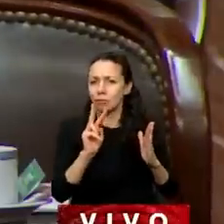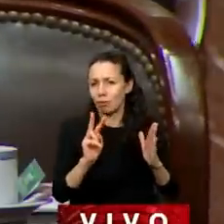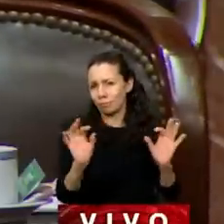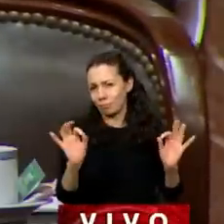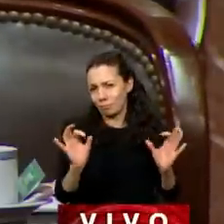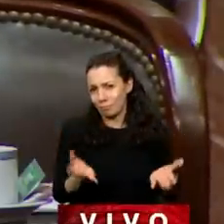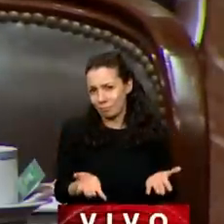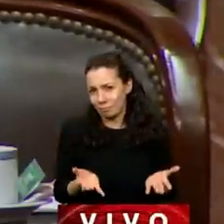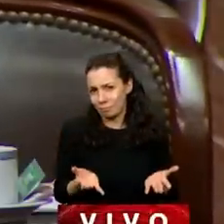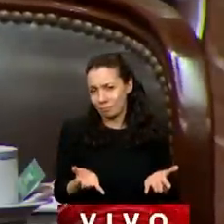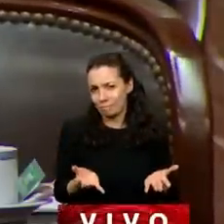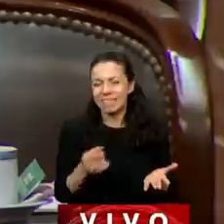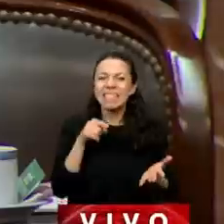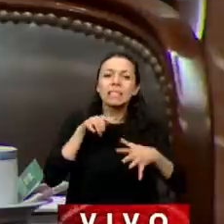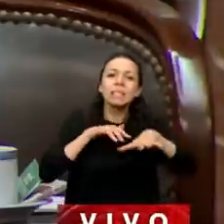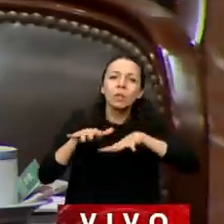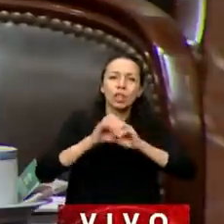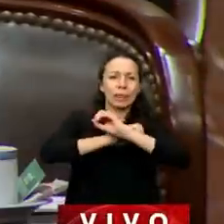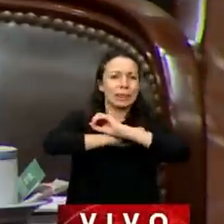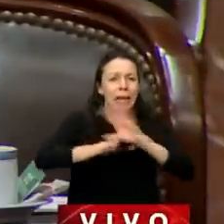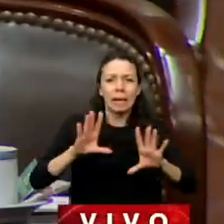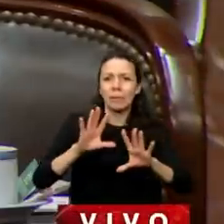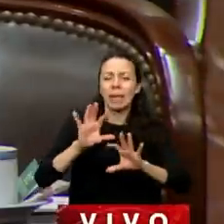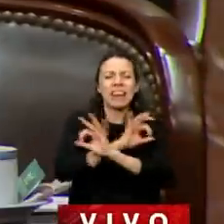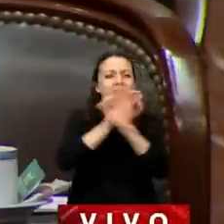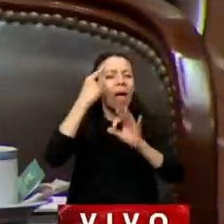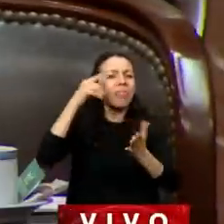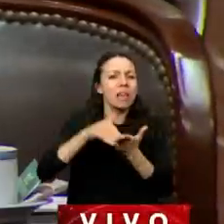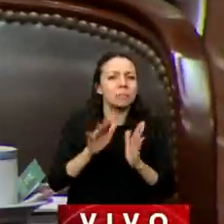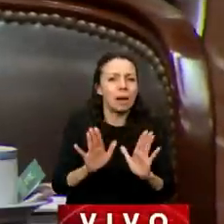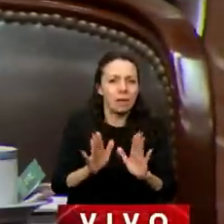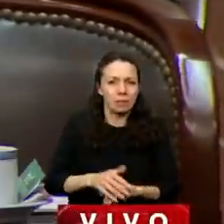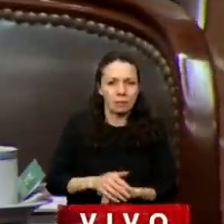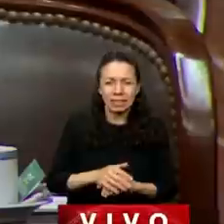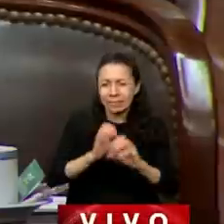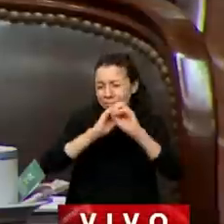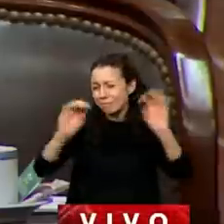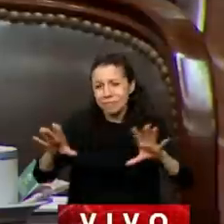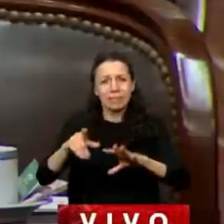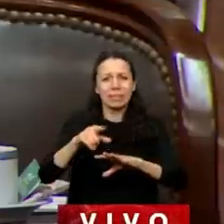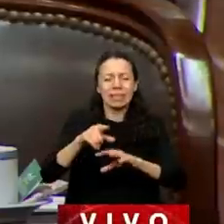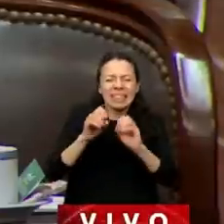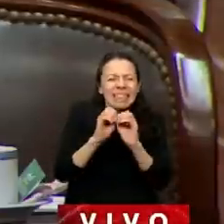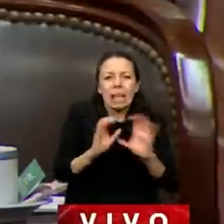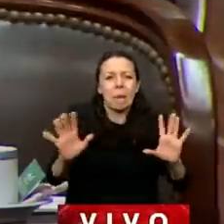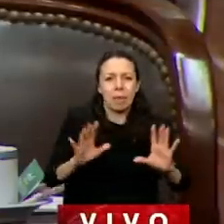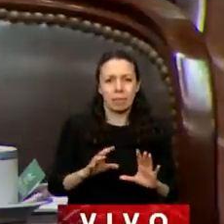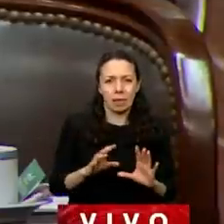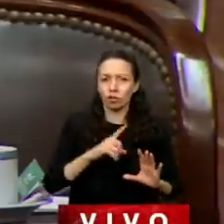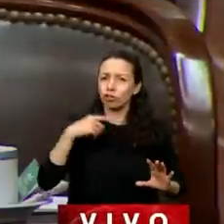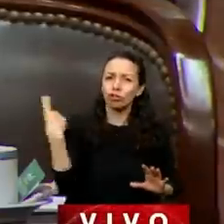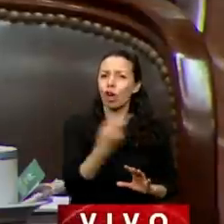Una situación terrible, impensada, repudiable, tremenda, que todos